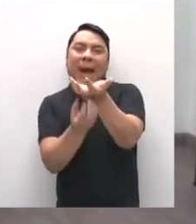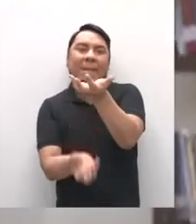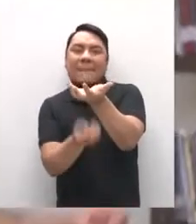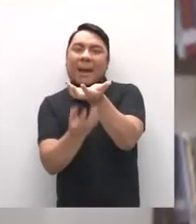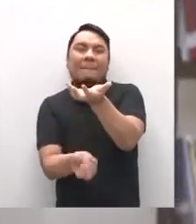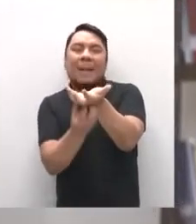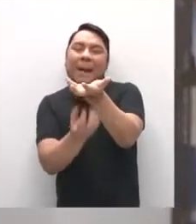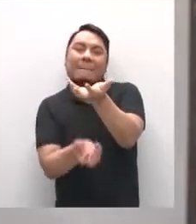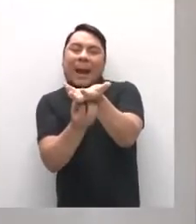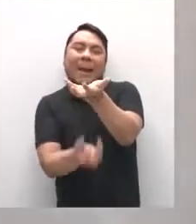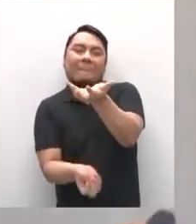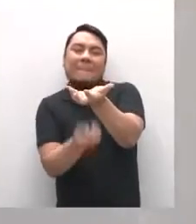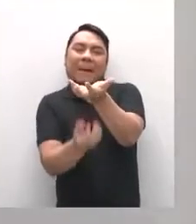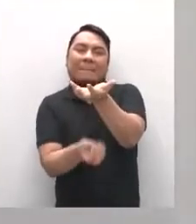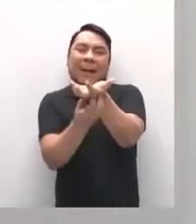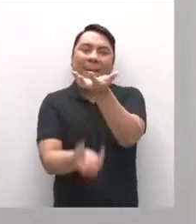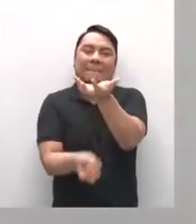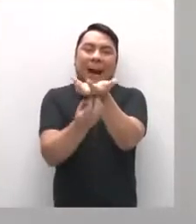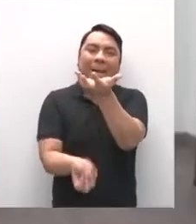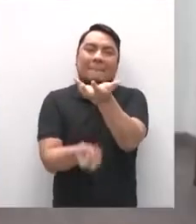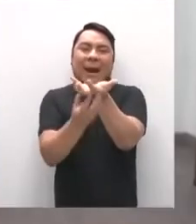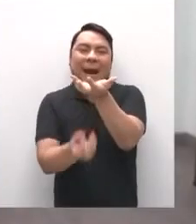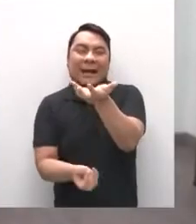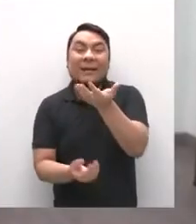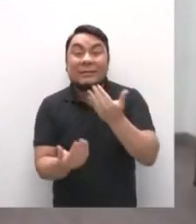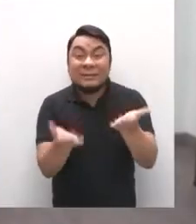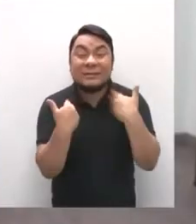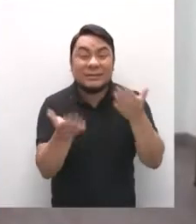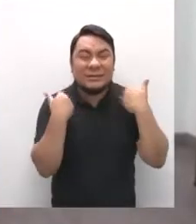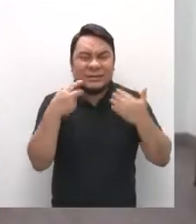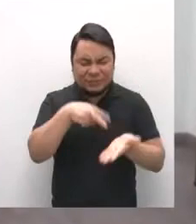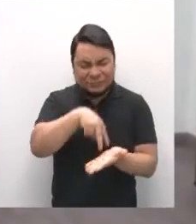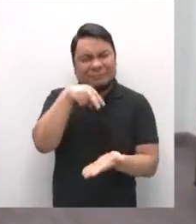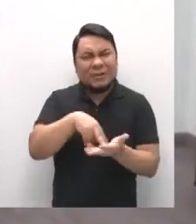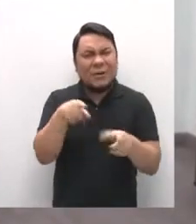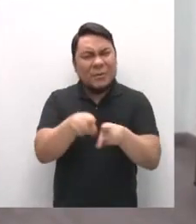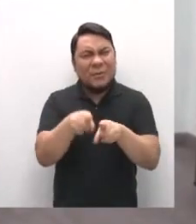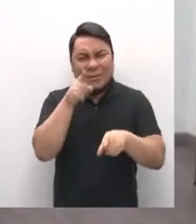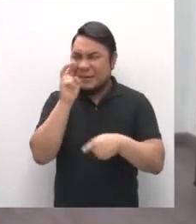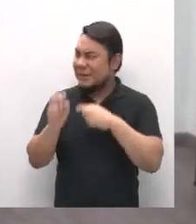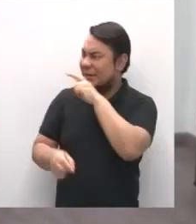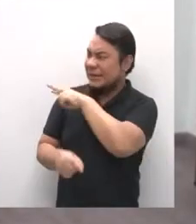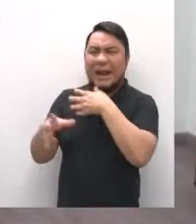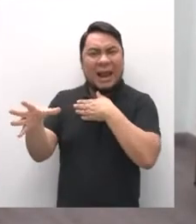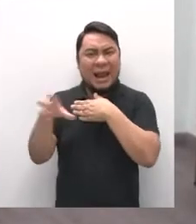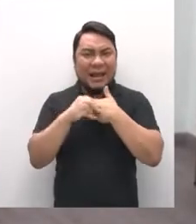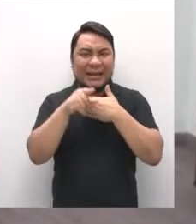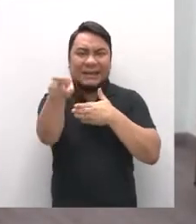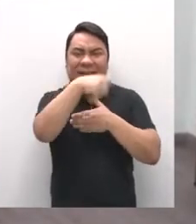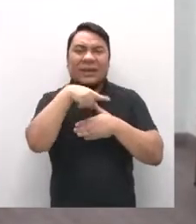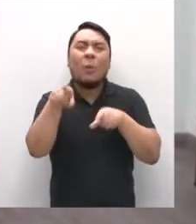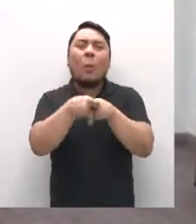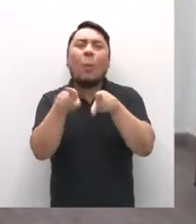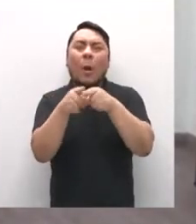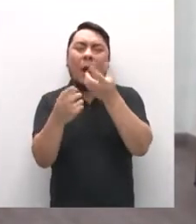¡Pa! ¡Pa! ¡Pa! ¡Pa! ¡Pa! ¡Pa! ¡Pa! ¡Vamos todos saltando como si fuéramos popcorn reventando! A